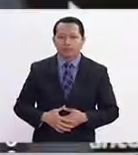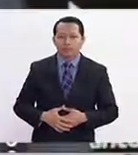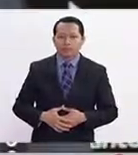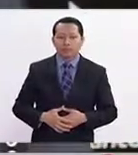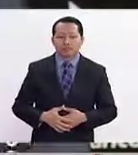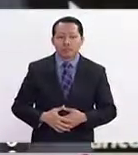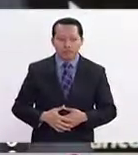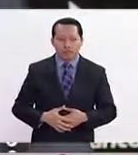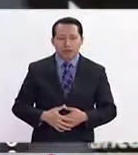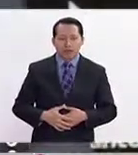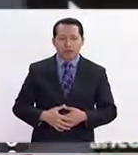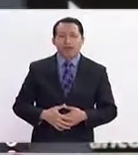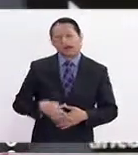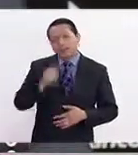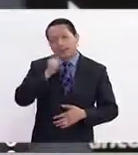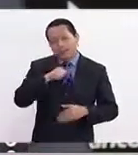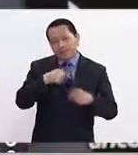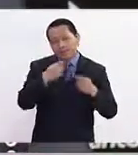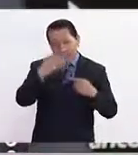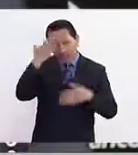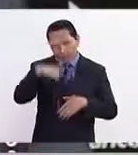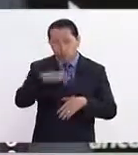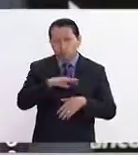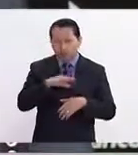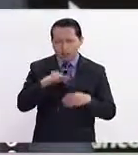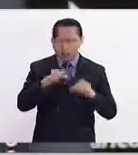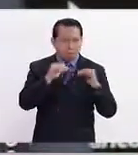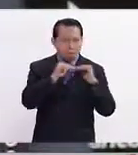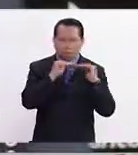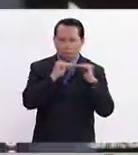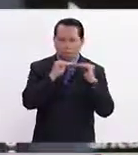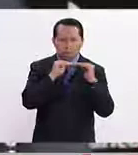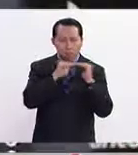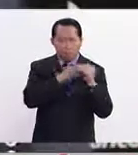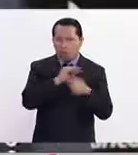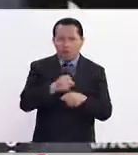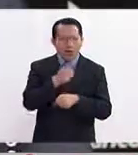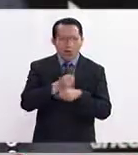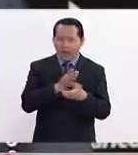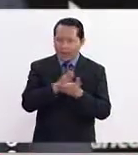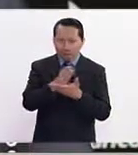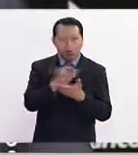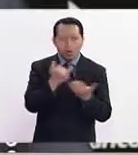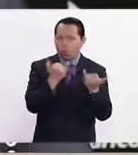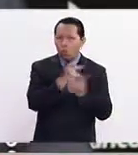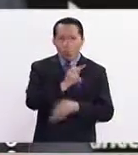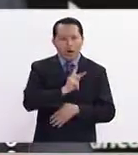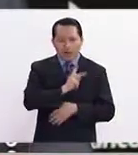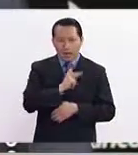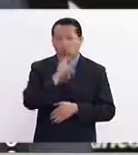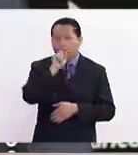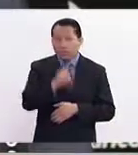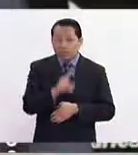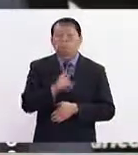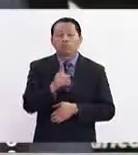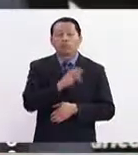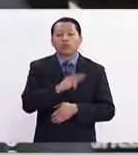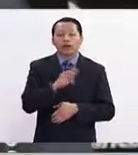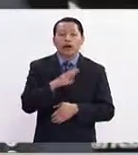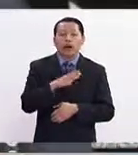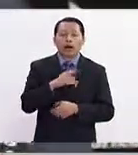1-0. Siempre hablamos de un respeto hacia el rival, que iba a ser un partido parejo, que todos tenemos la misma posibilidad de ganar, así que los únicos que hablan de